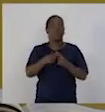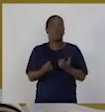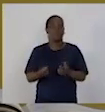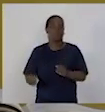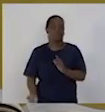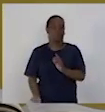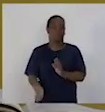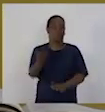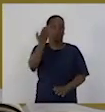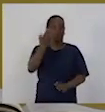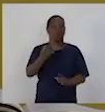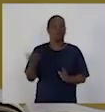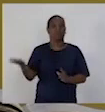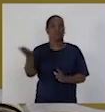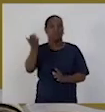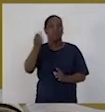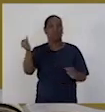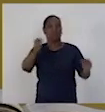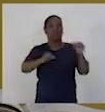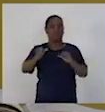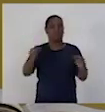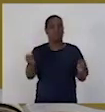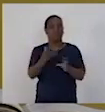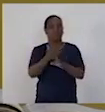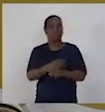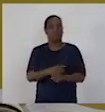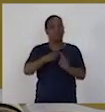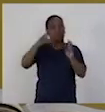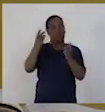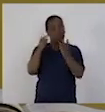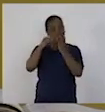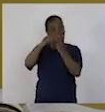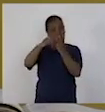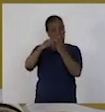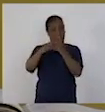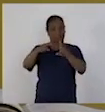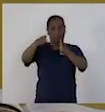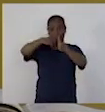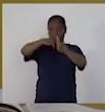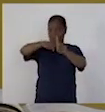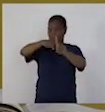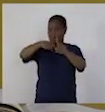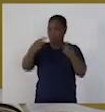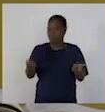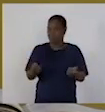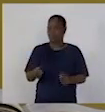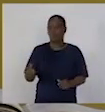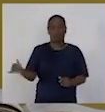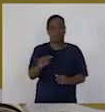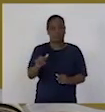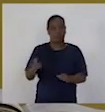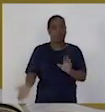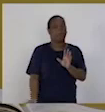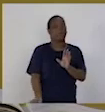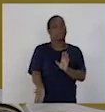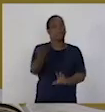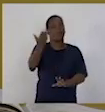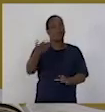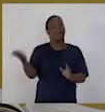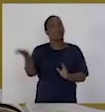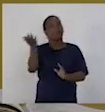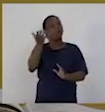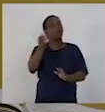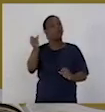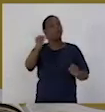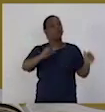de la reacción. En la temperatura podemos decir que aumenta la velocidad de las partículas de la sustancia reaccionante,